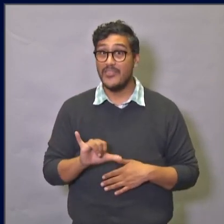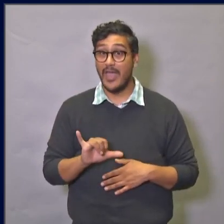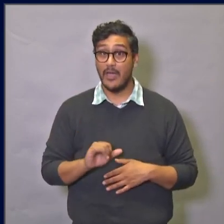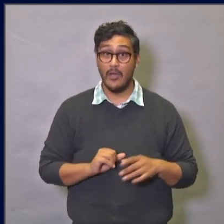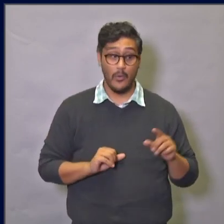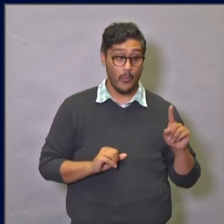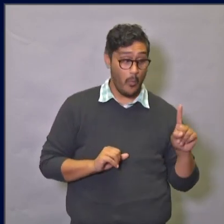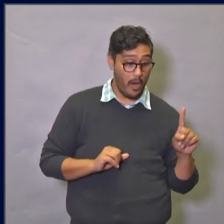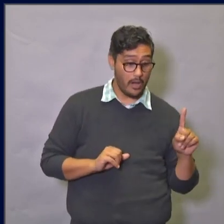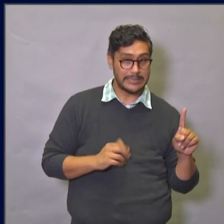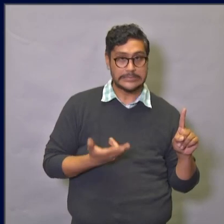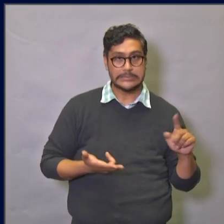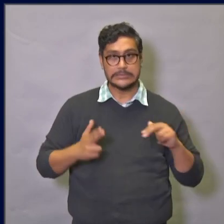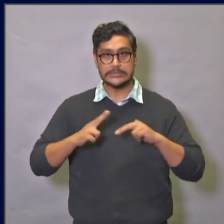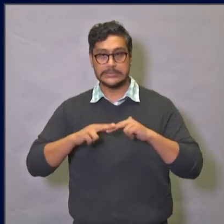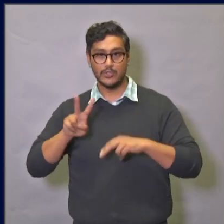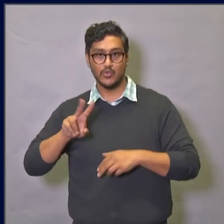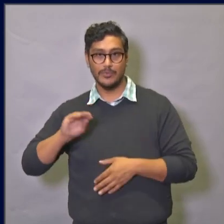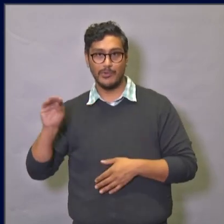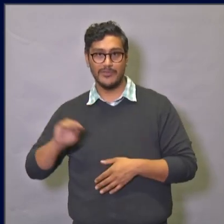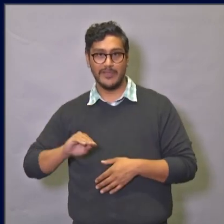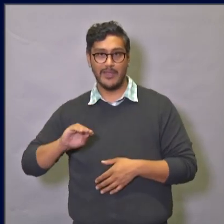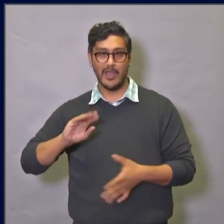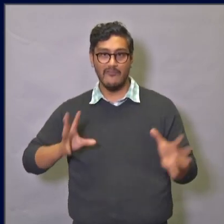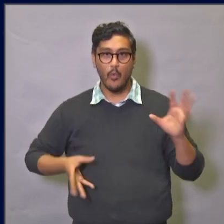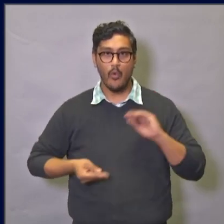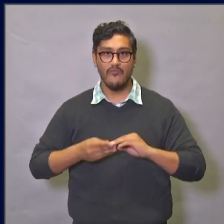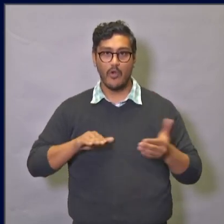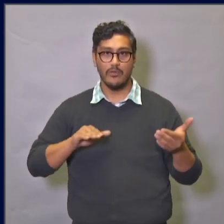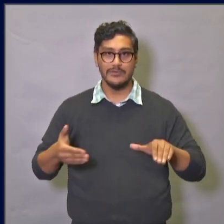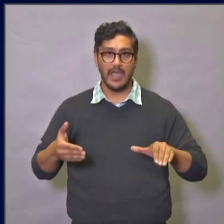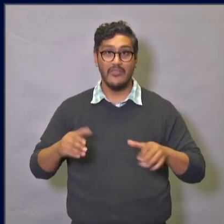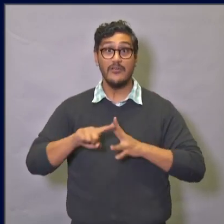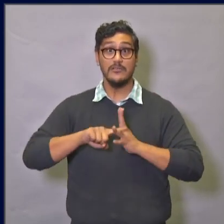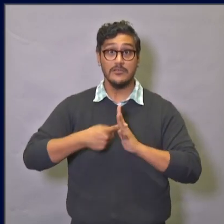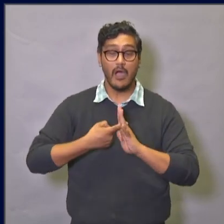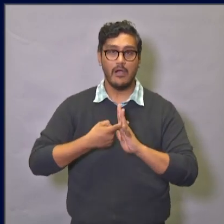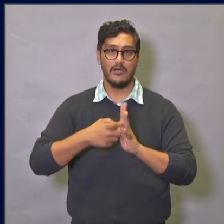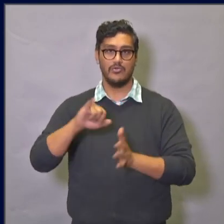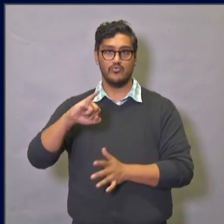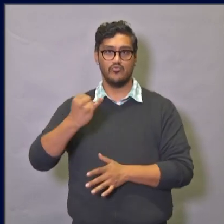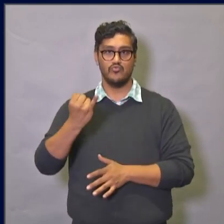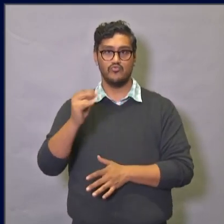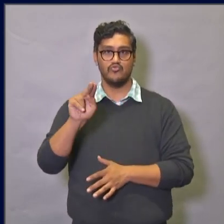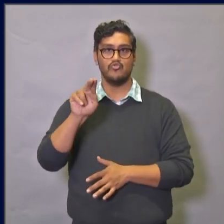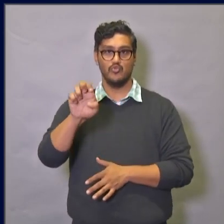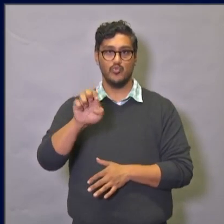a 2% de todas las muertes desde junio. Next slide, please.